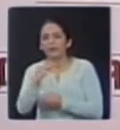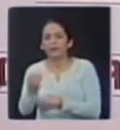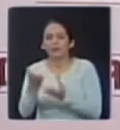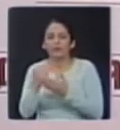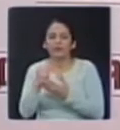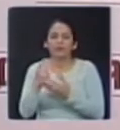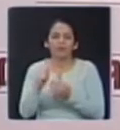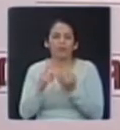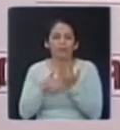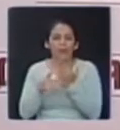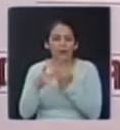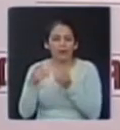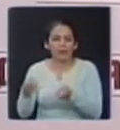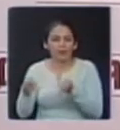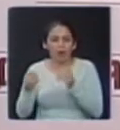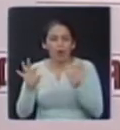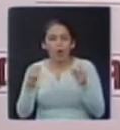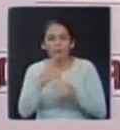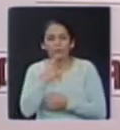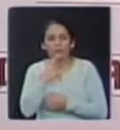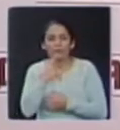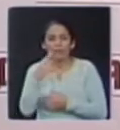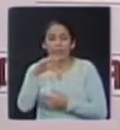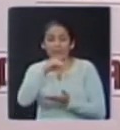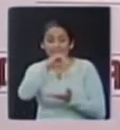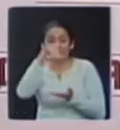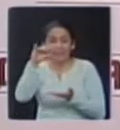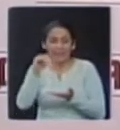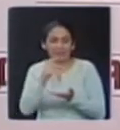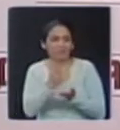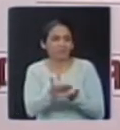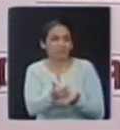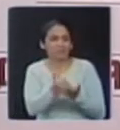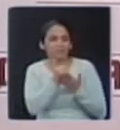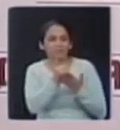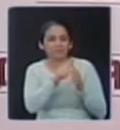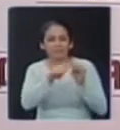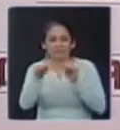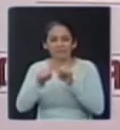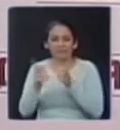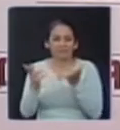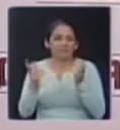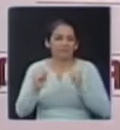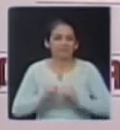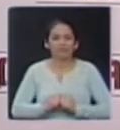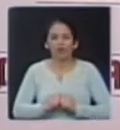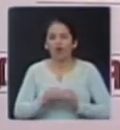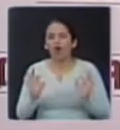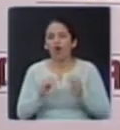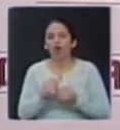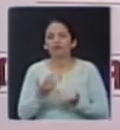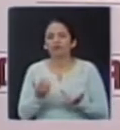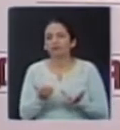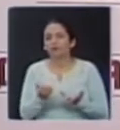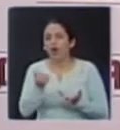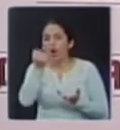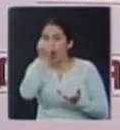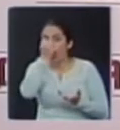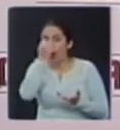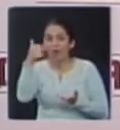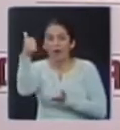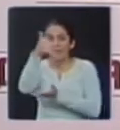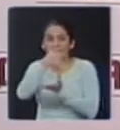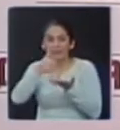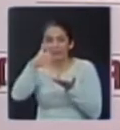sal. Tengo también por parte de lo que es el achote que se necesita para darle